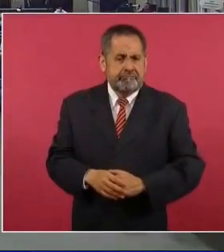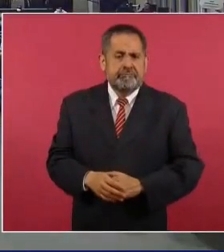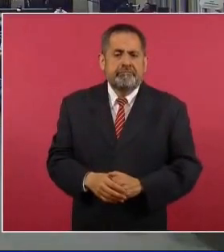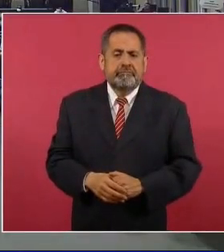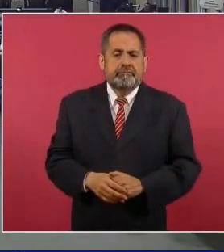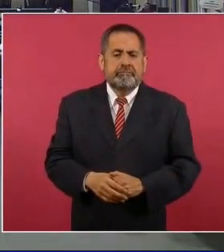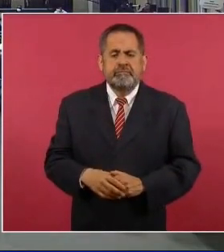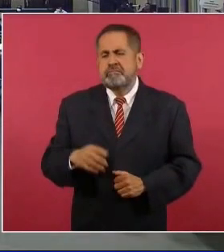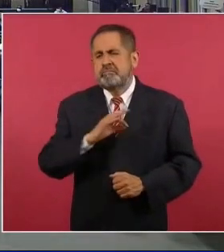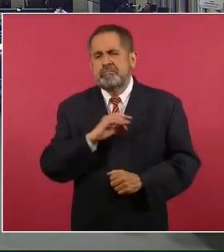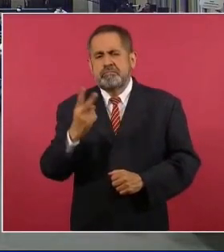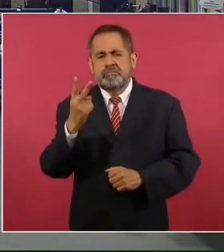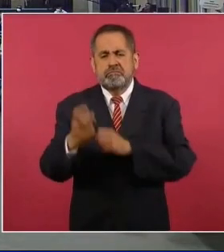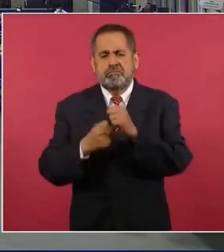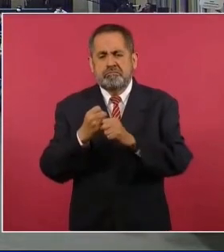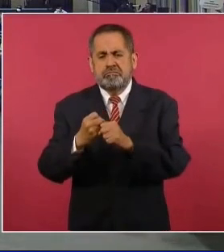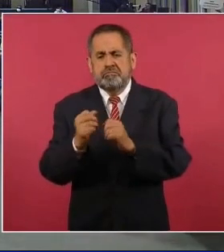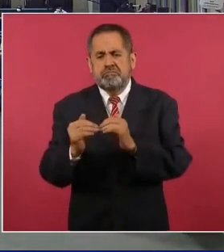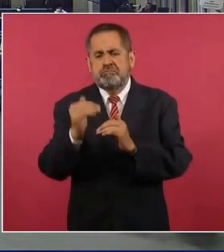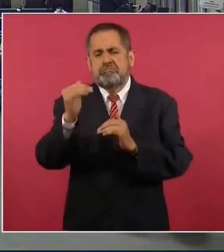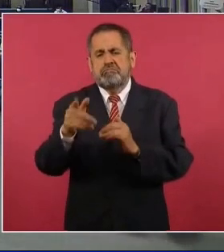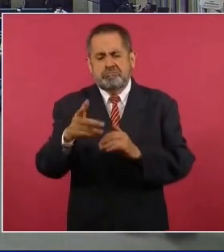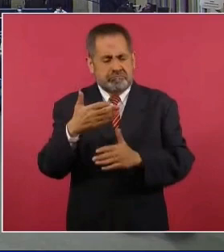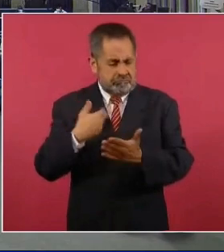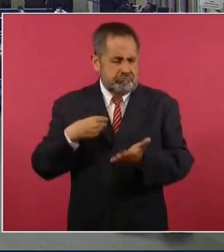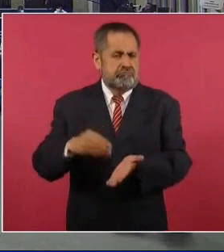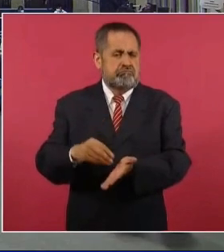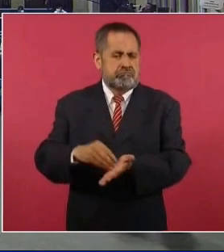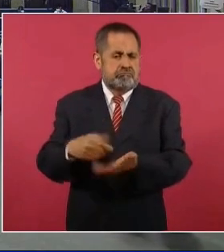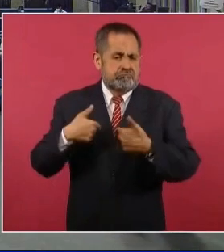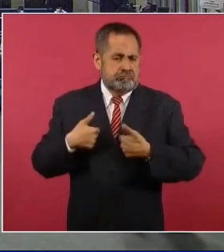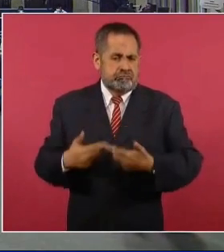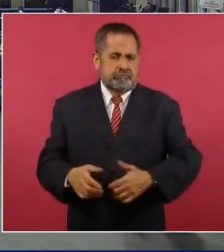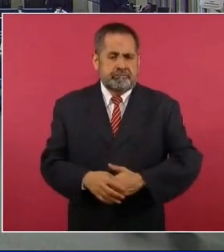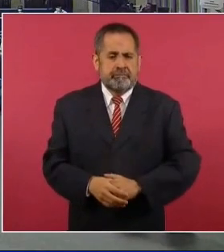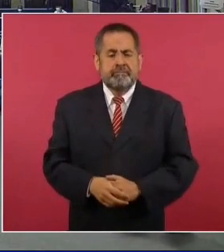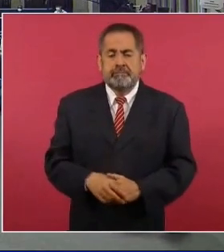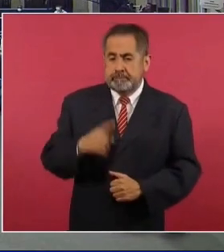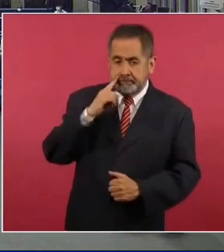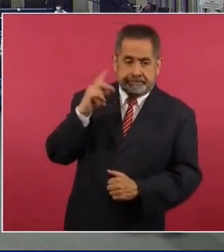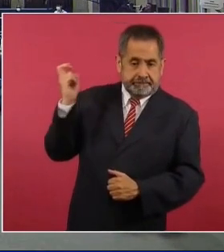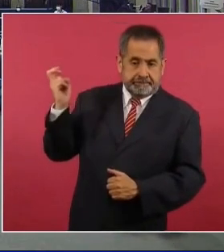presidente, un poquito más de 2 años. Este es el artículo.